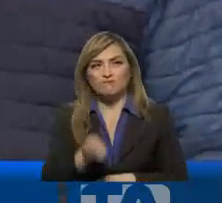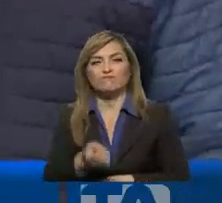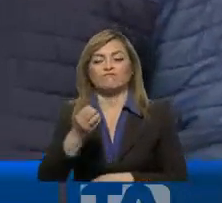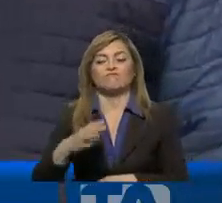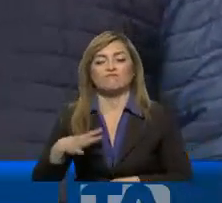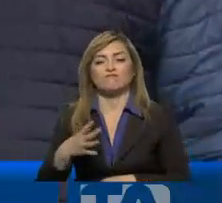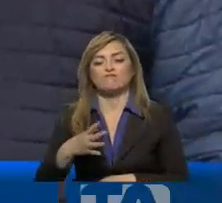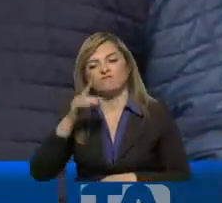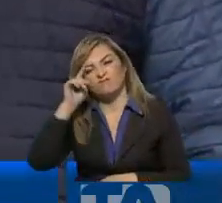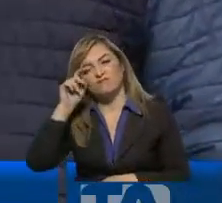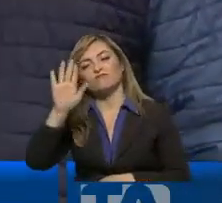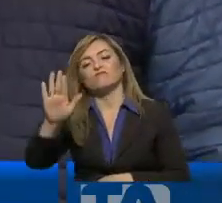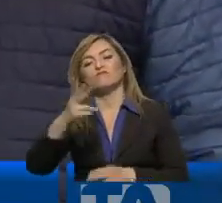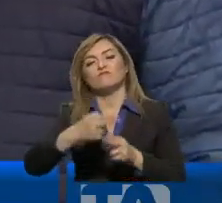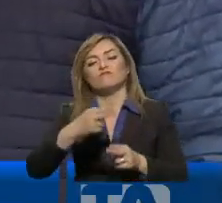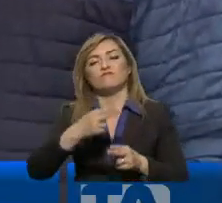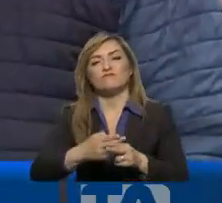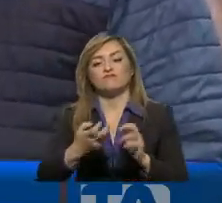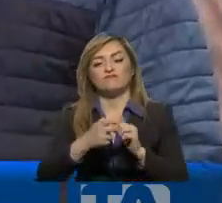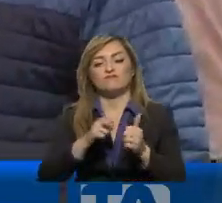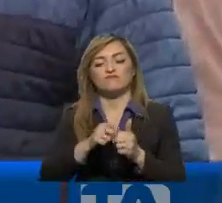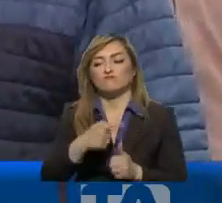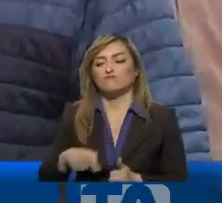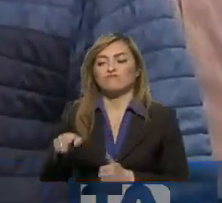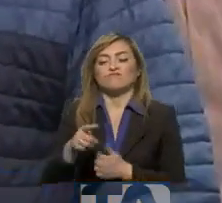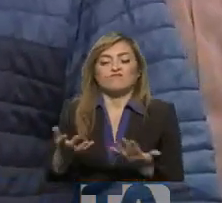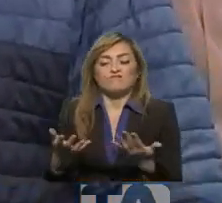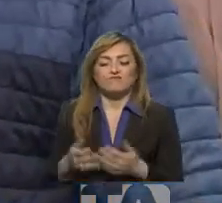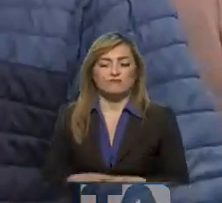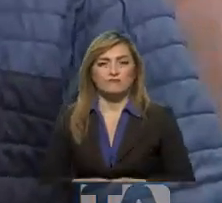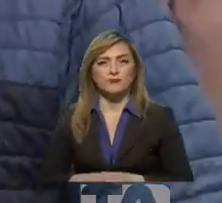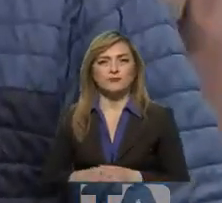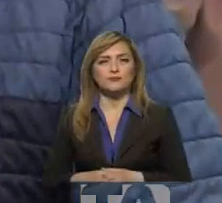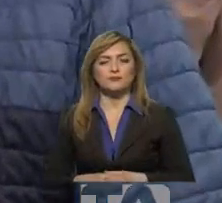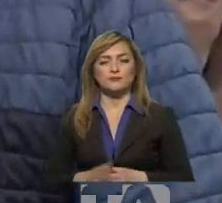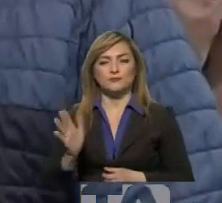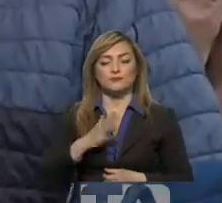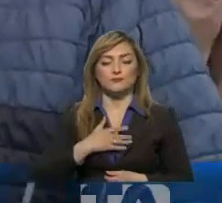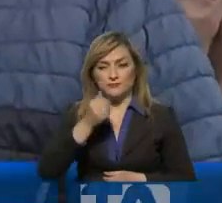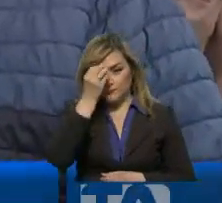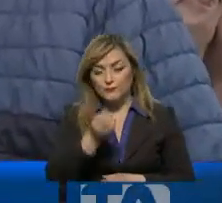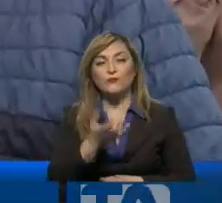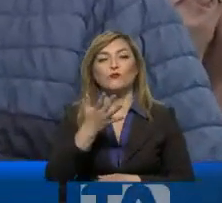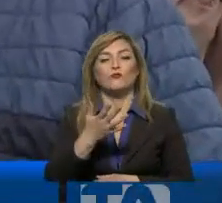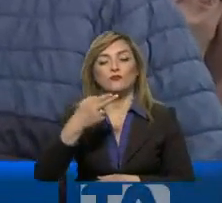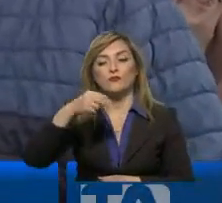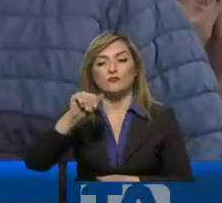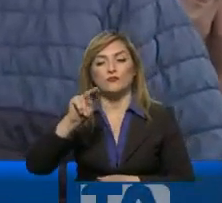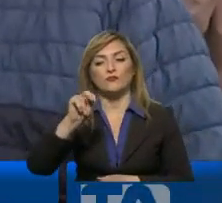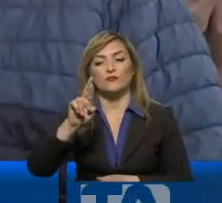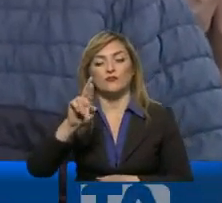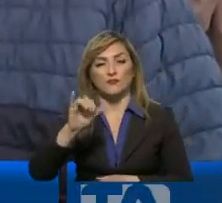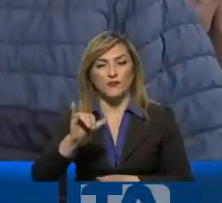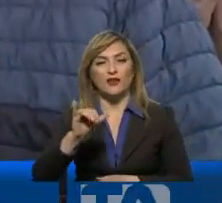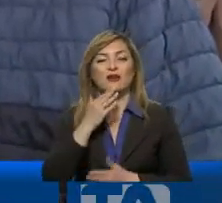señor. Recuérdenos, por favor, su nombre y cuál es la problemática que ustedes están teniendo en este barrio. ¿Cómo están? Muy buenos días. Mi nombre es Henry Cruz. Agradecemos mucho